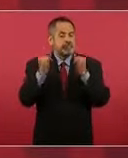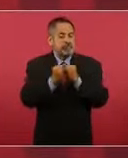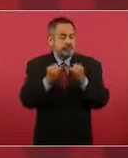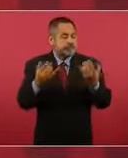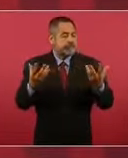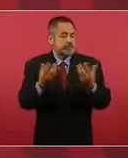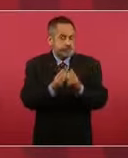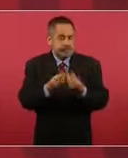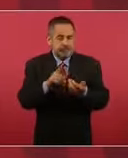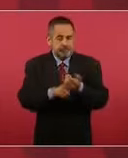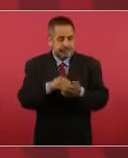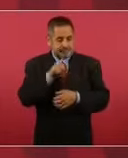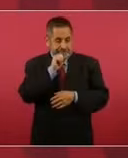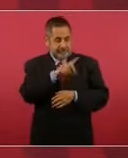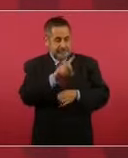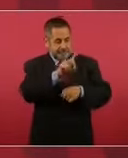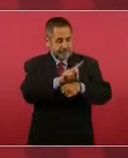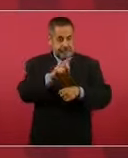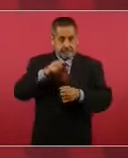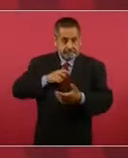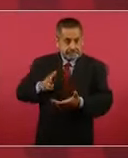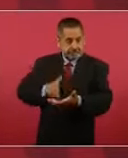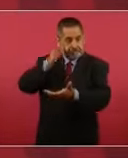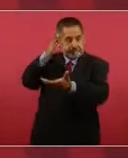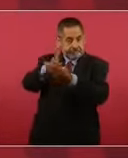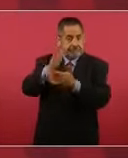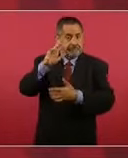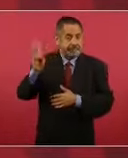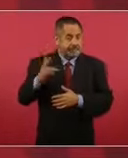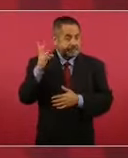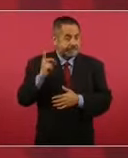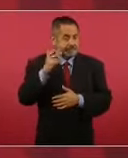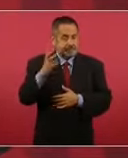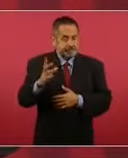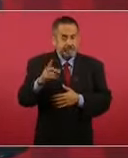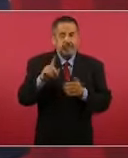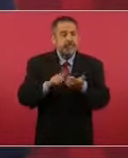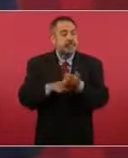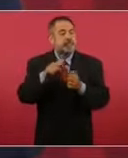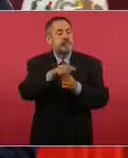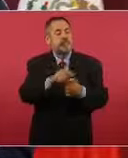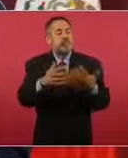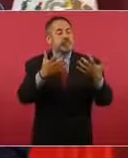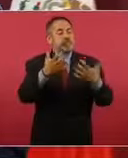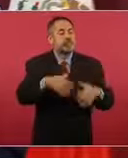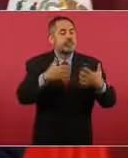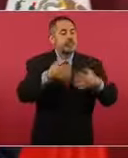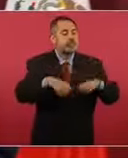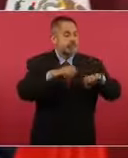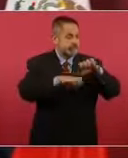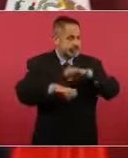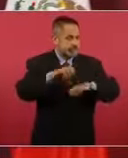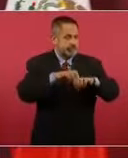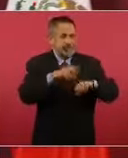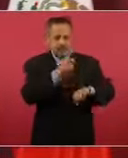en esa visita entre empresarios mexicanos y estadounidenses